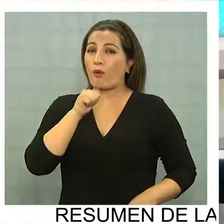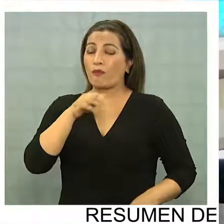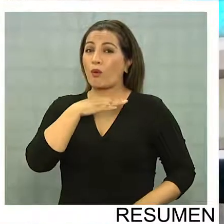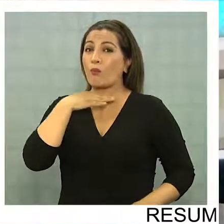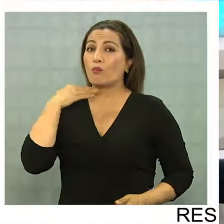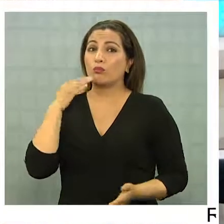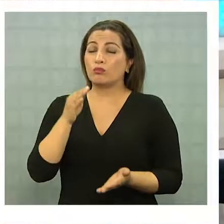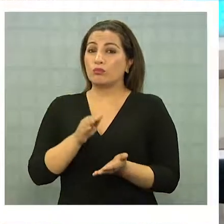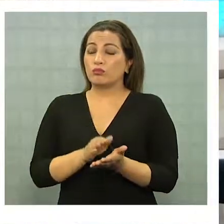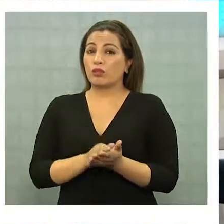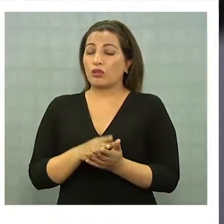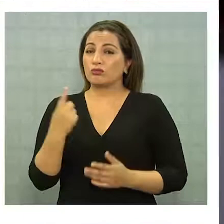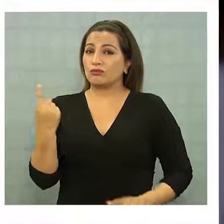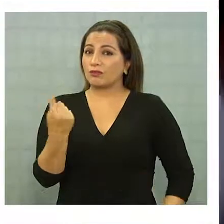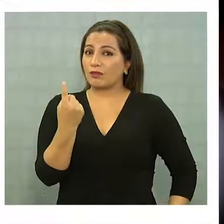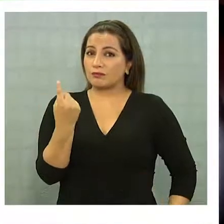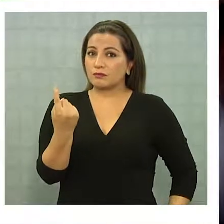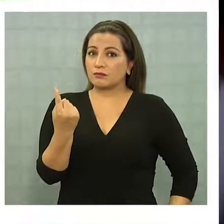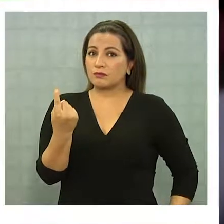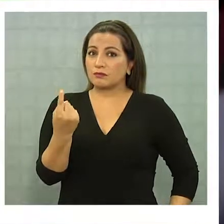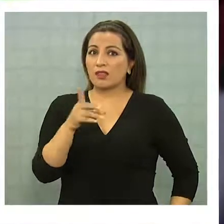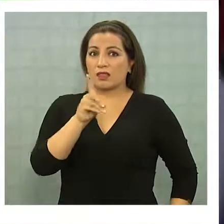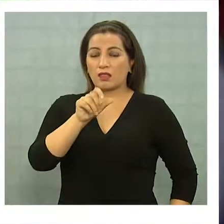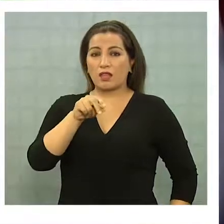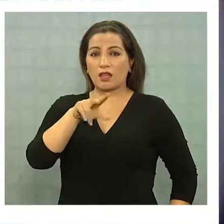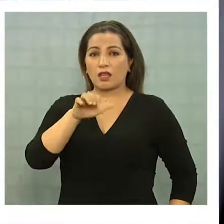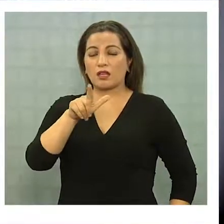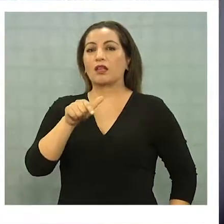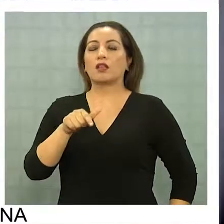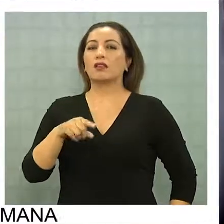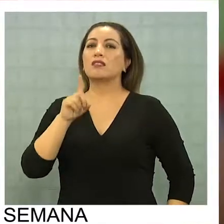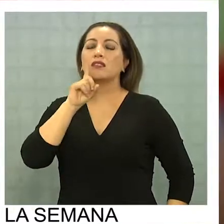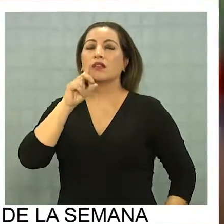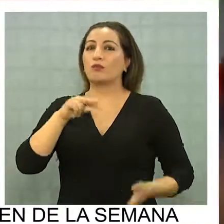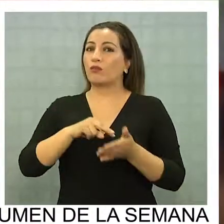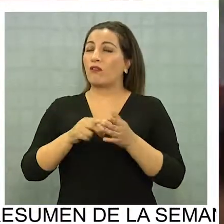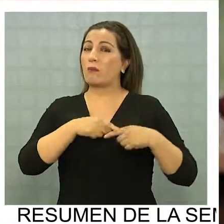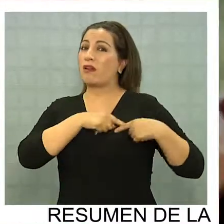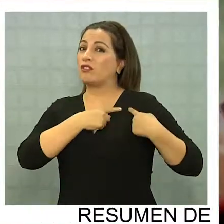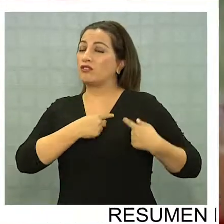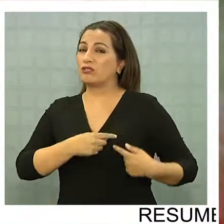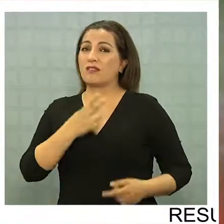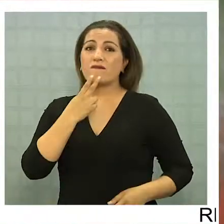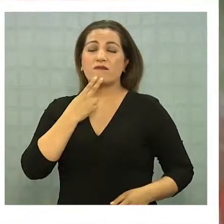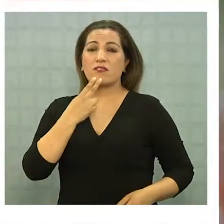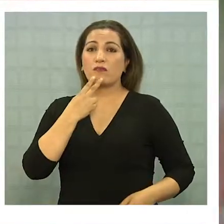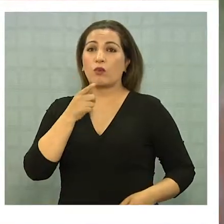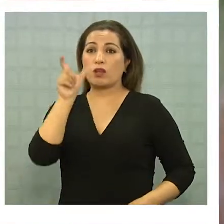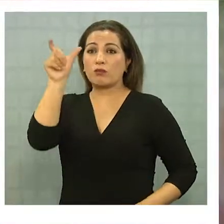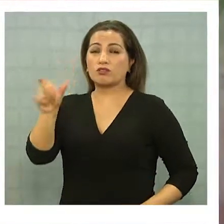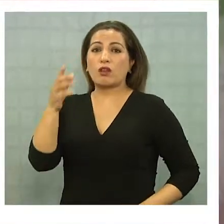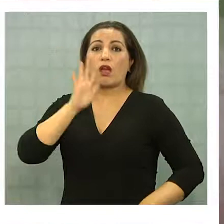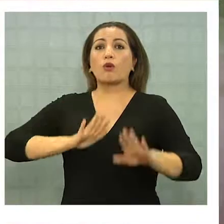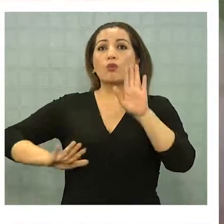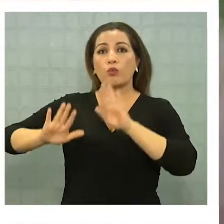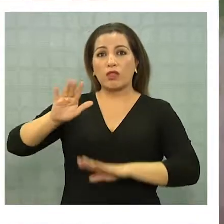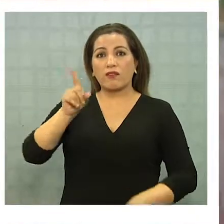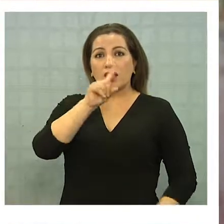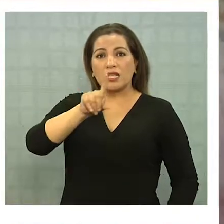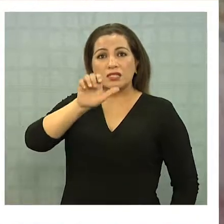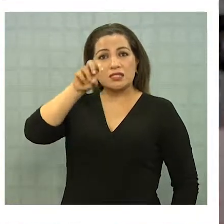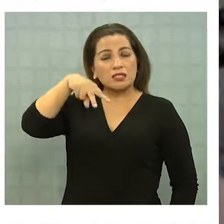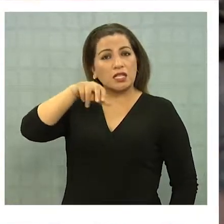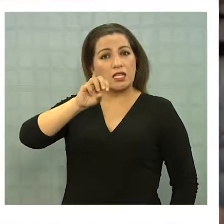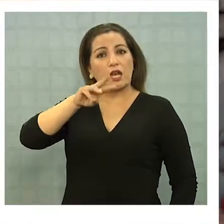niña pobre que murió en el desamparo. Daniela Vargas padecía miocardia dilatada y vivía con una cuidadora del